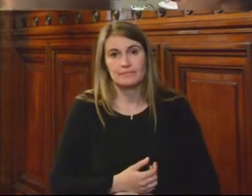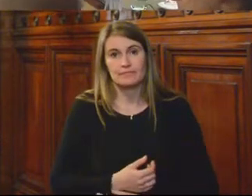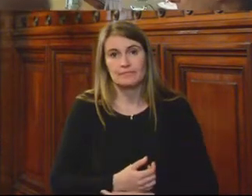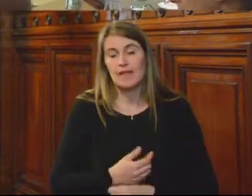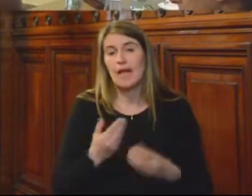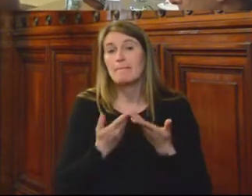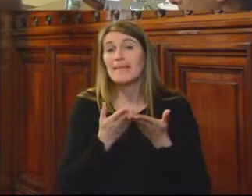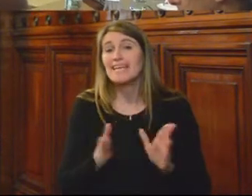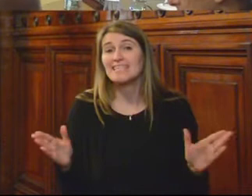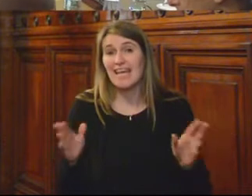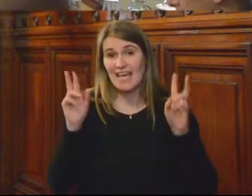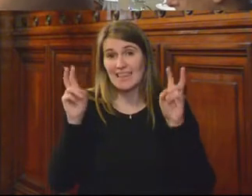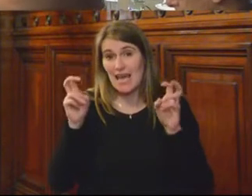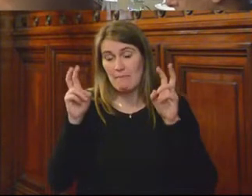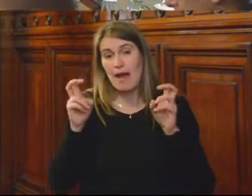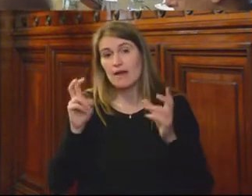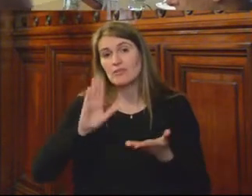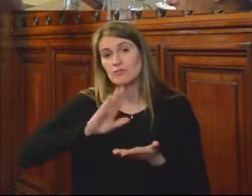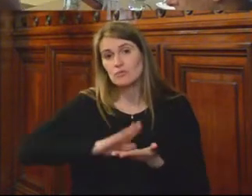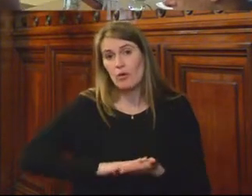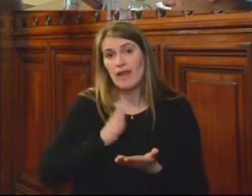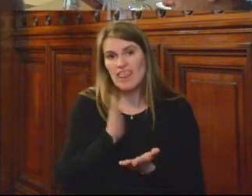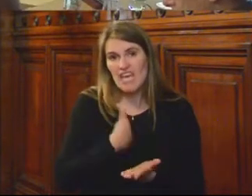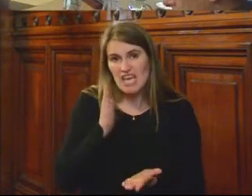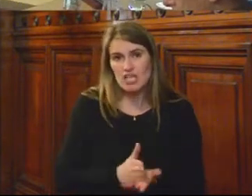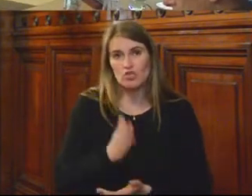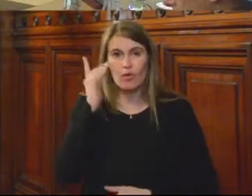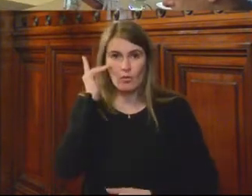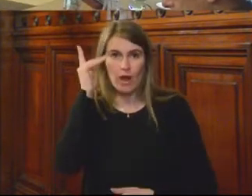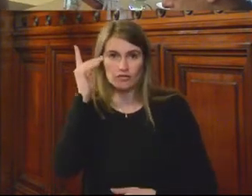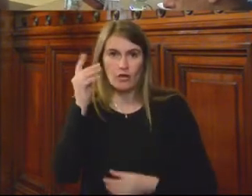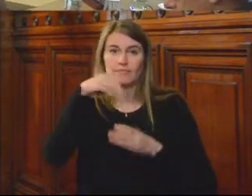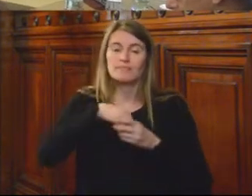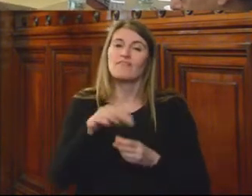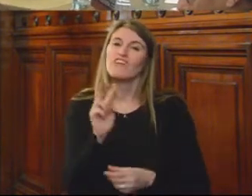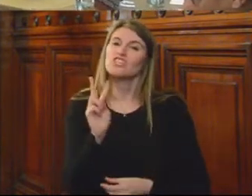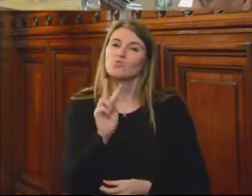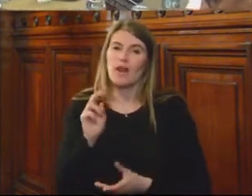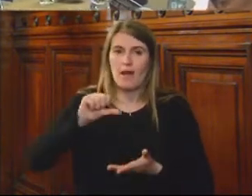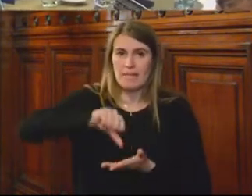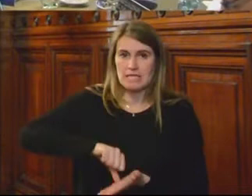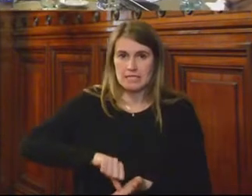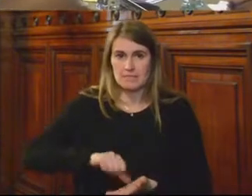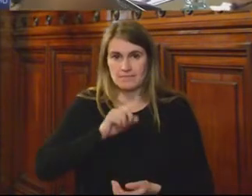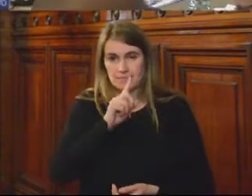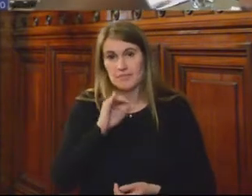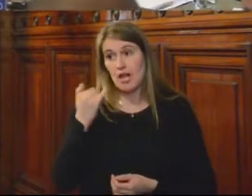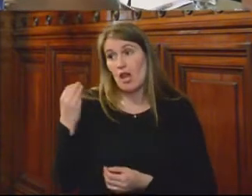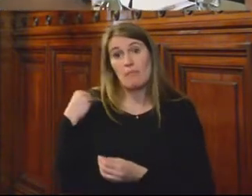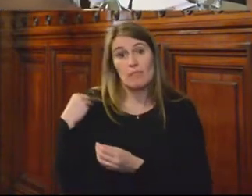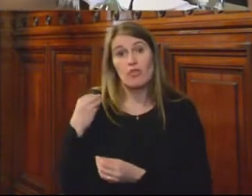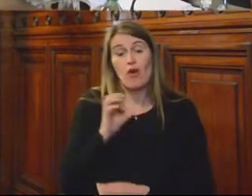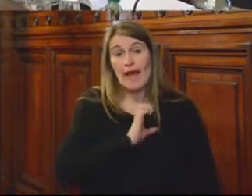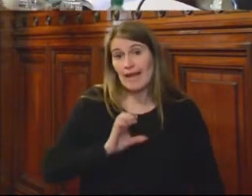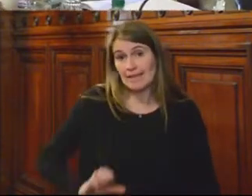iniciando con la que está referida al derecho a la educación en Venezuela, audiencia que fue solicitada por el